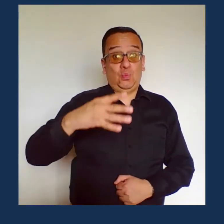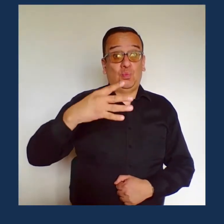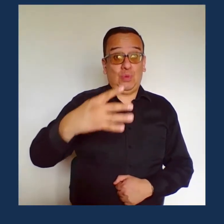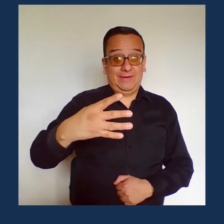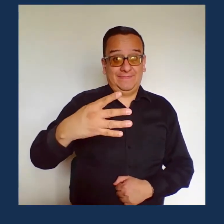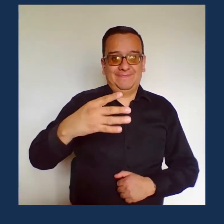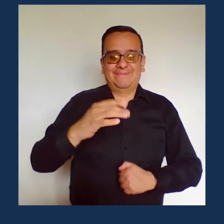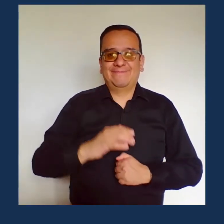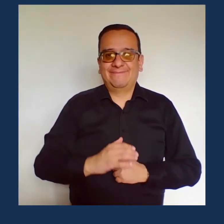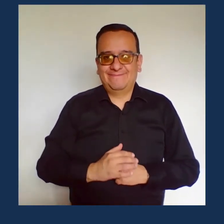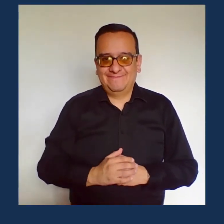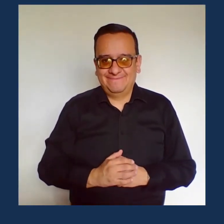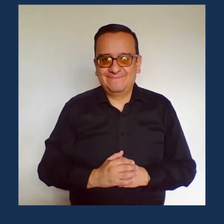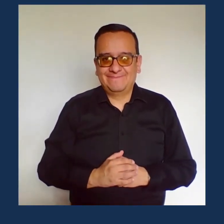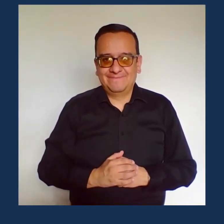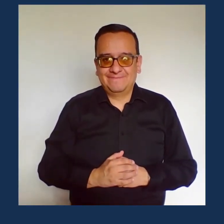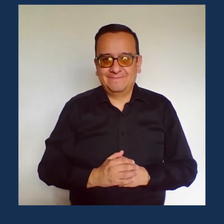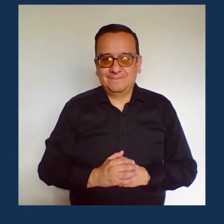4.